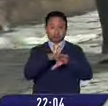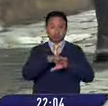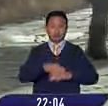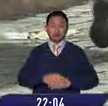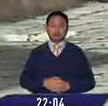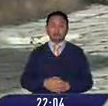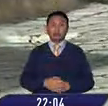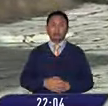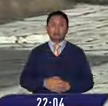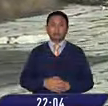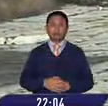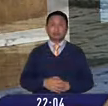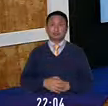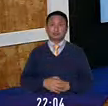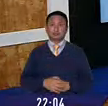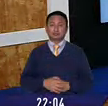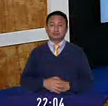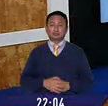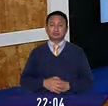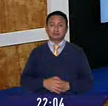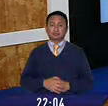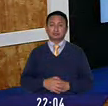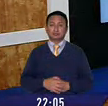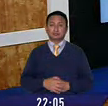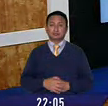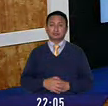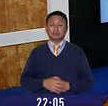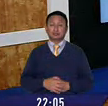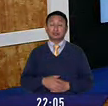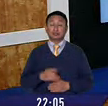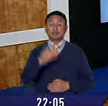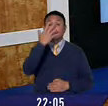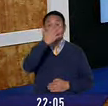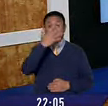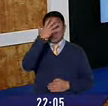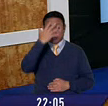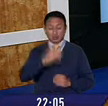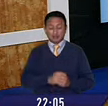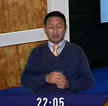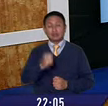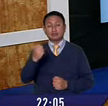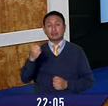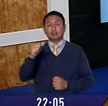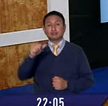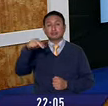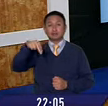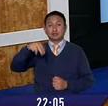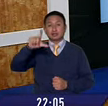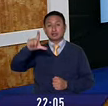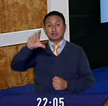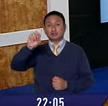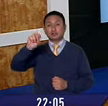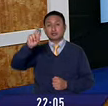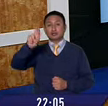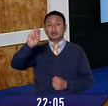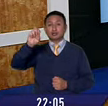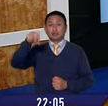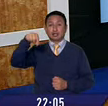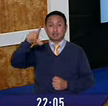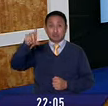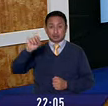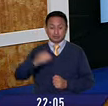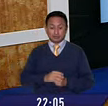Informó Priscila Cadena. En San Lorenzo, ciudadanos que al parecer tenían en su poder armas de fuego